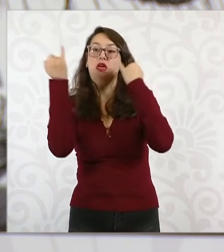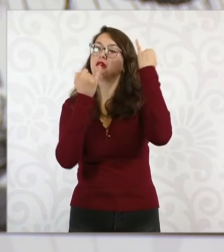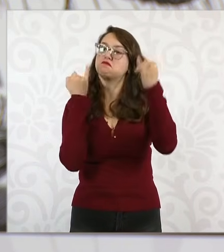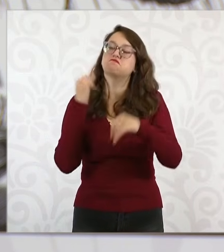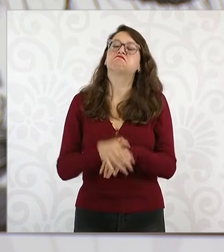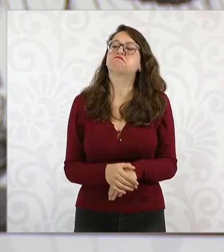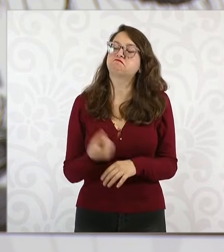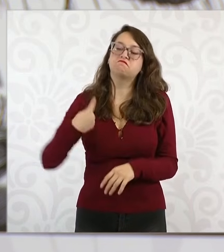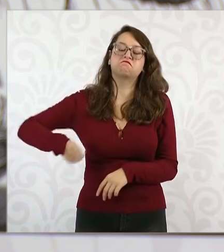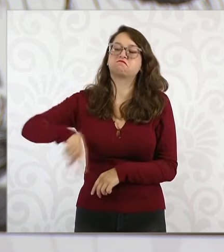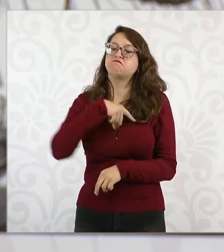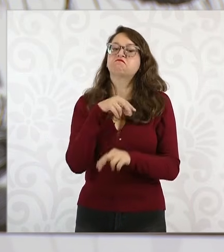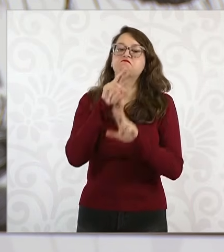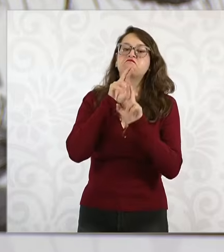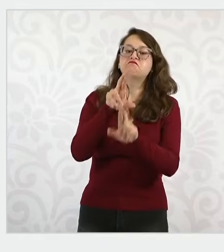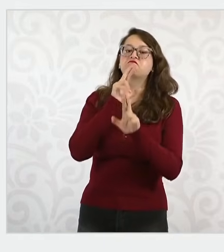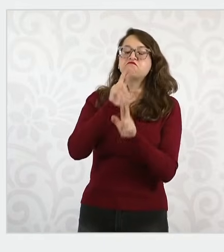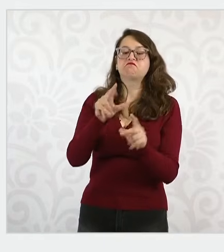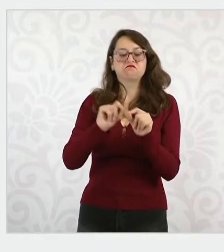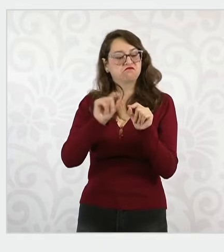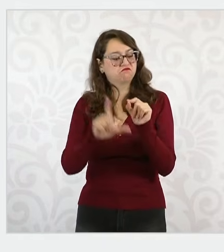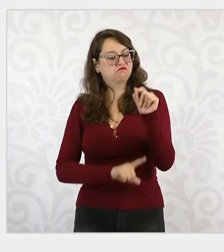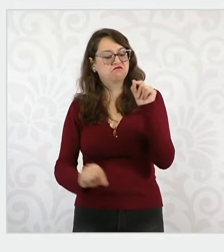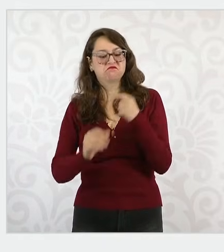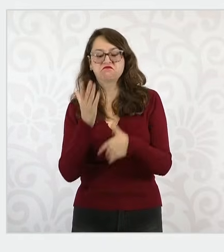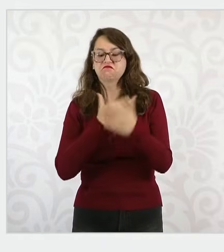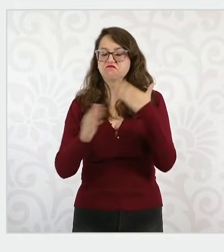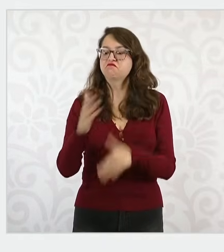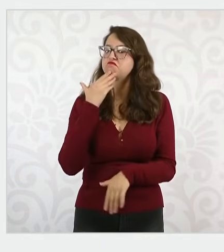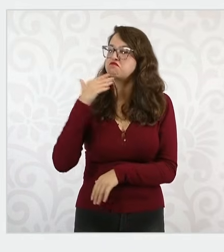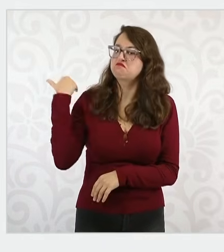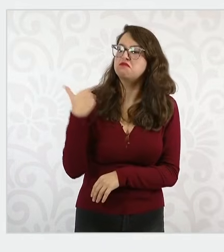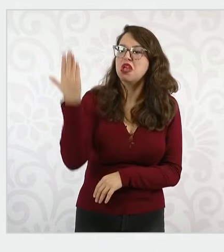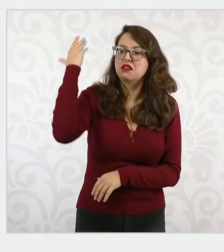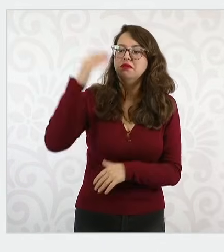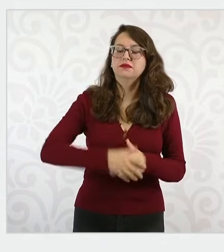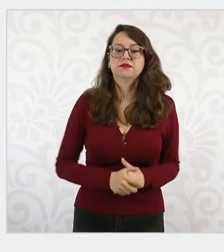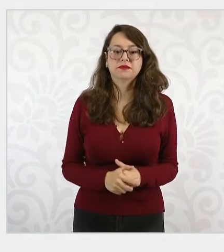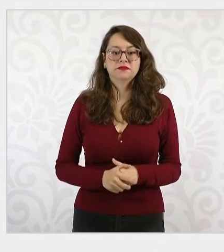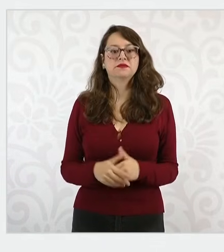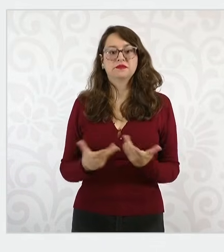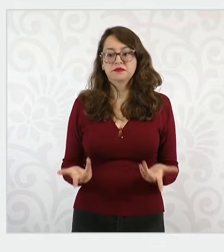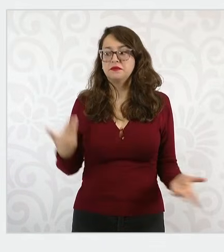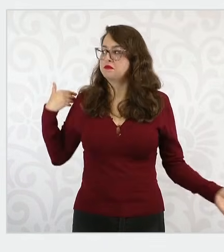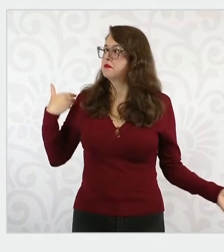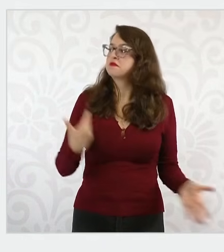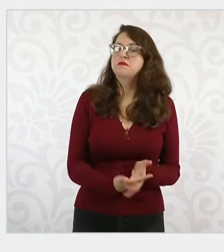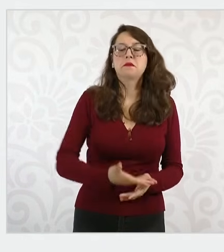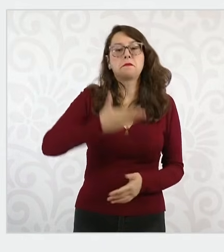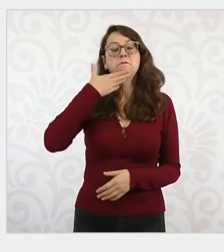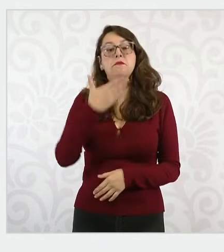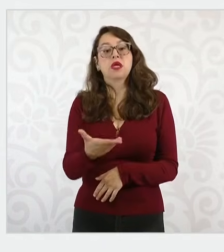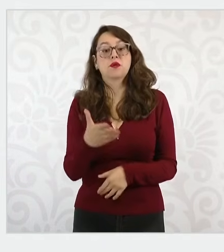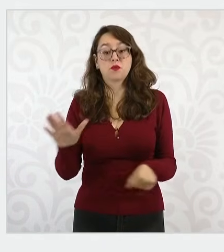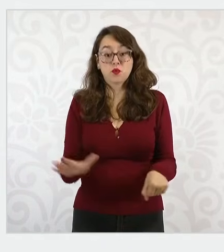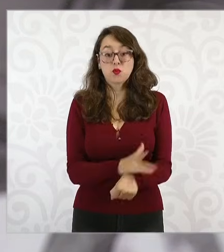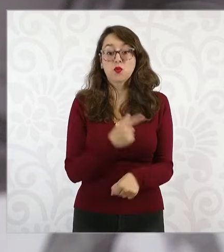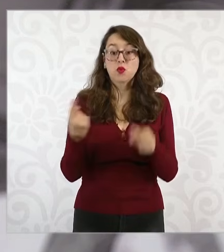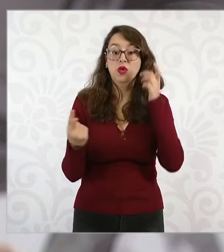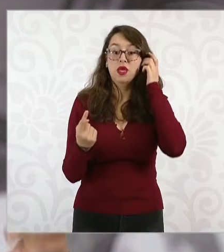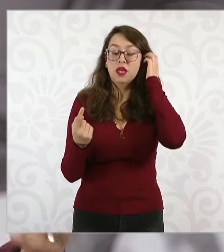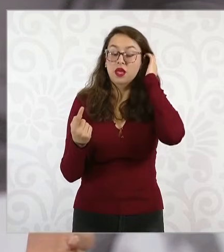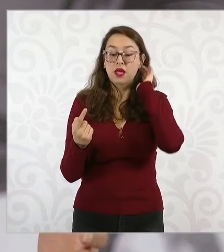Entonces, a México le va a ir muy bien, siempre le va bien. Y le va bien, sobre todo cuando